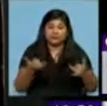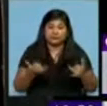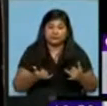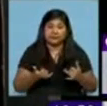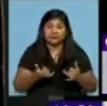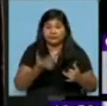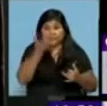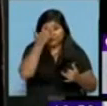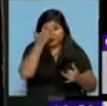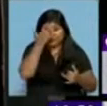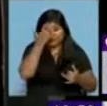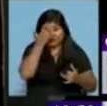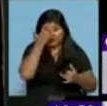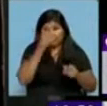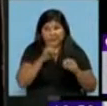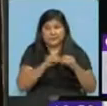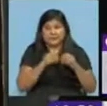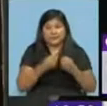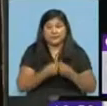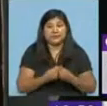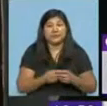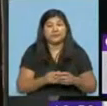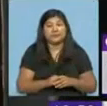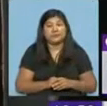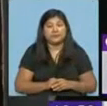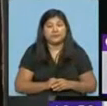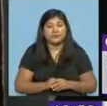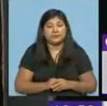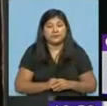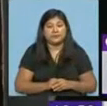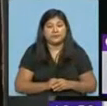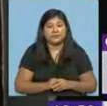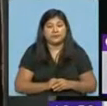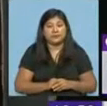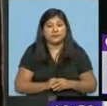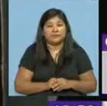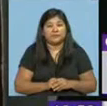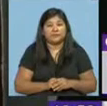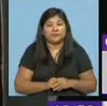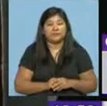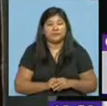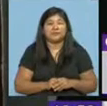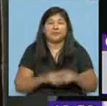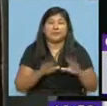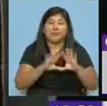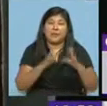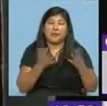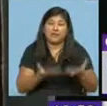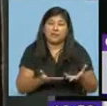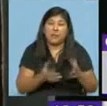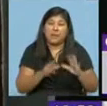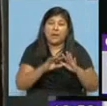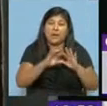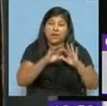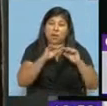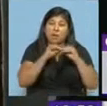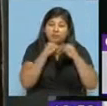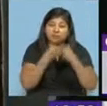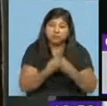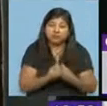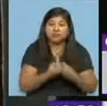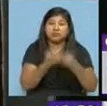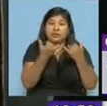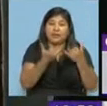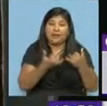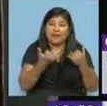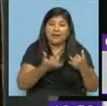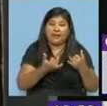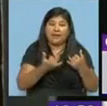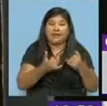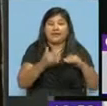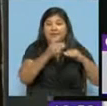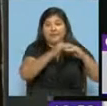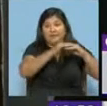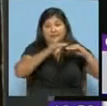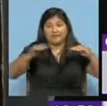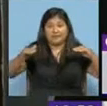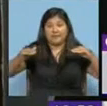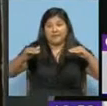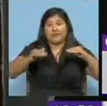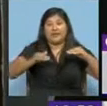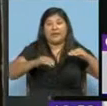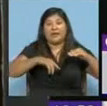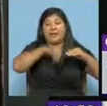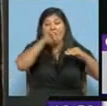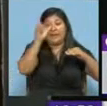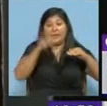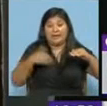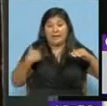cantidad exportadora del virus? Exacto, nosotros tenemos una tasa de diagnóstico que supera la media